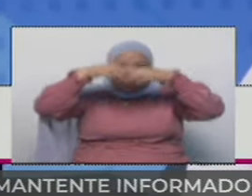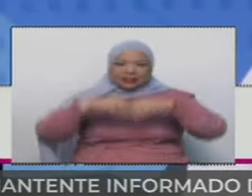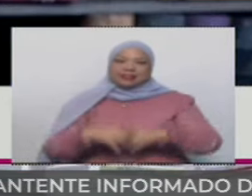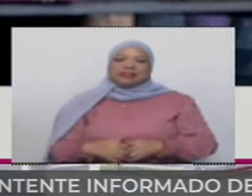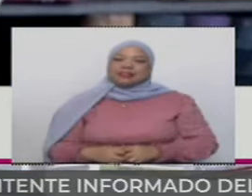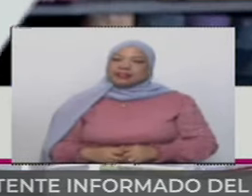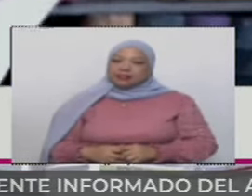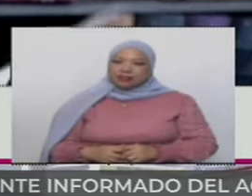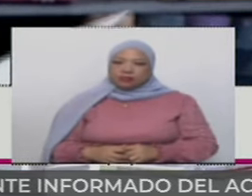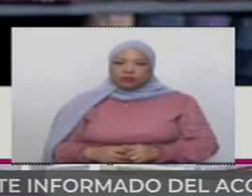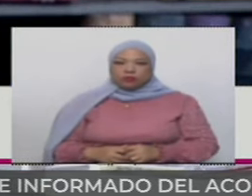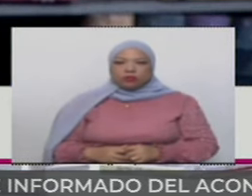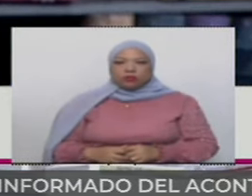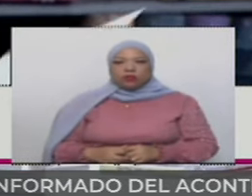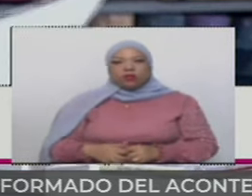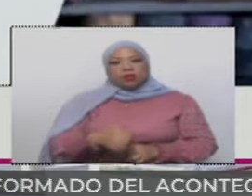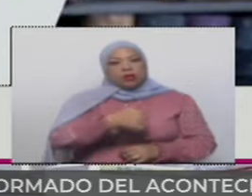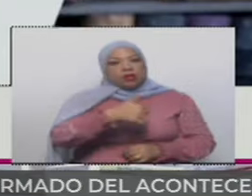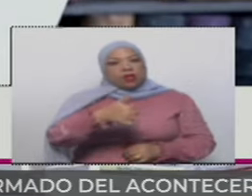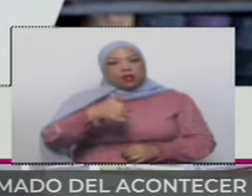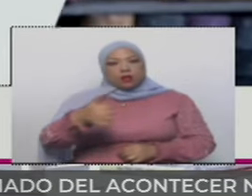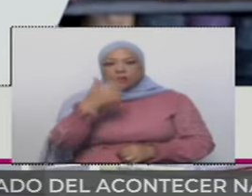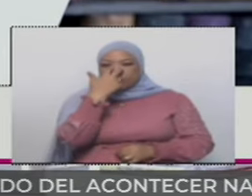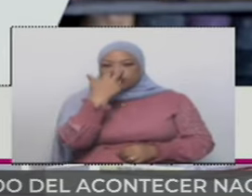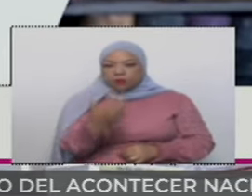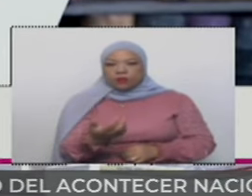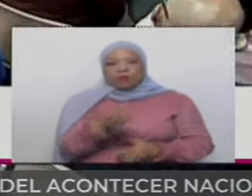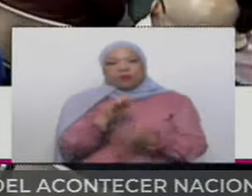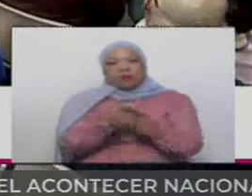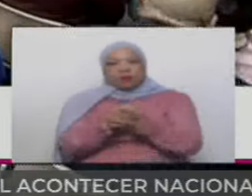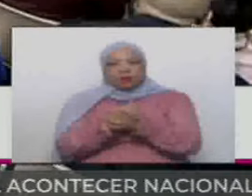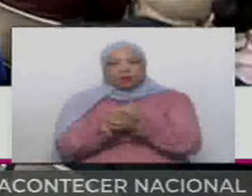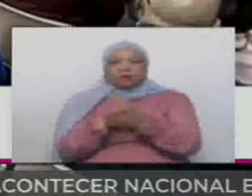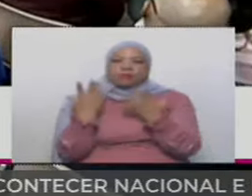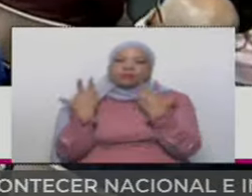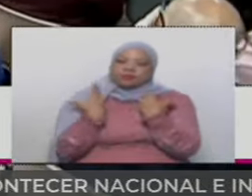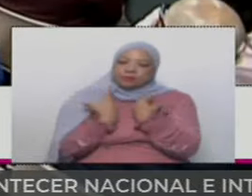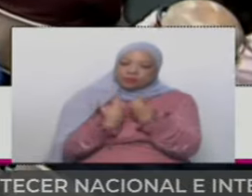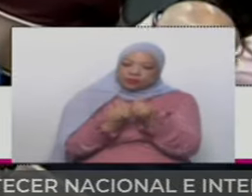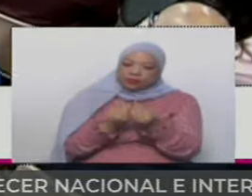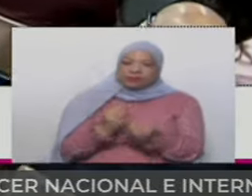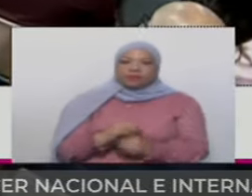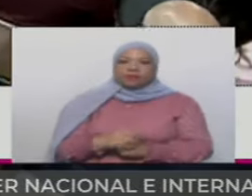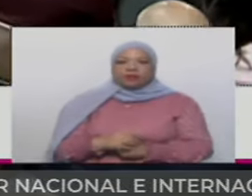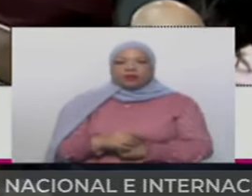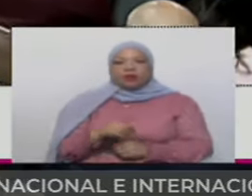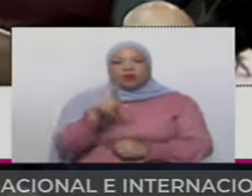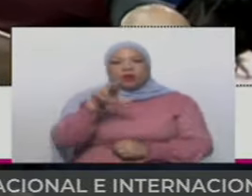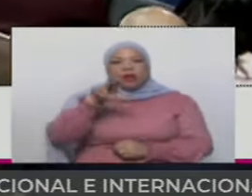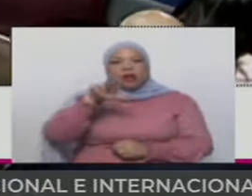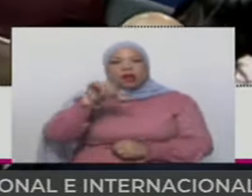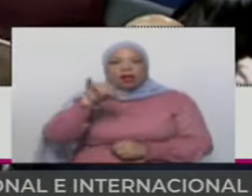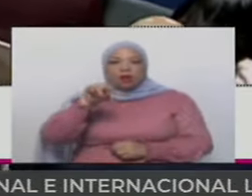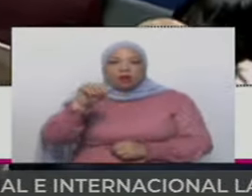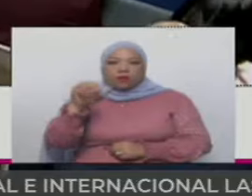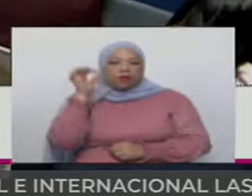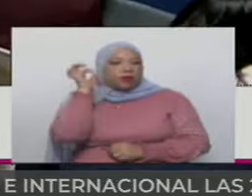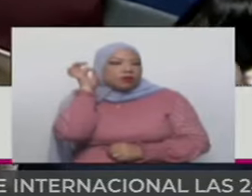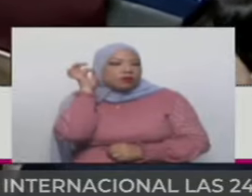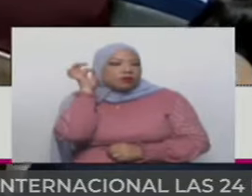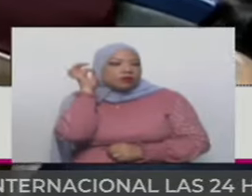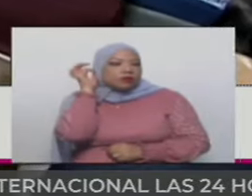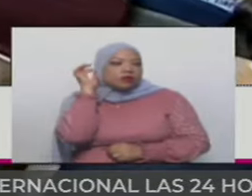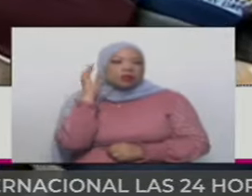saludar a cada uno de los asistentes, de verdad, me alegra mucho que estemos juntos, a Laura Antillano, a Benito